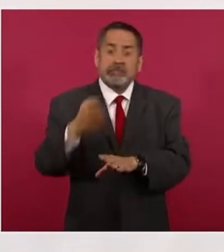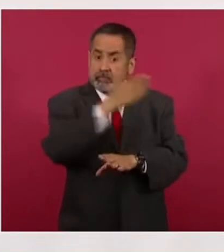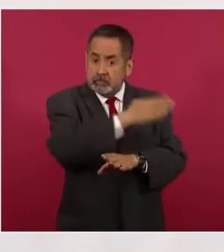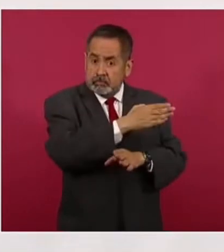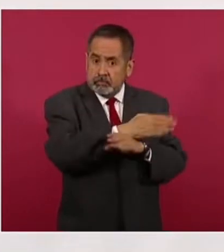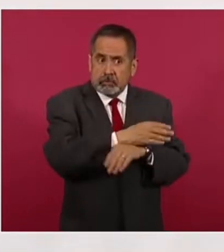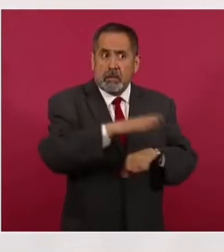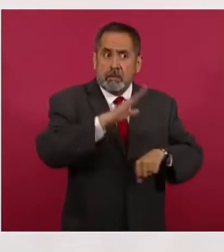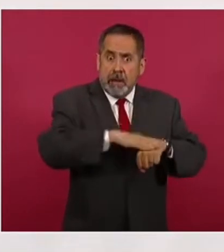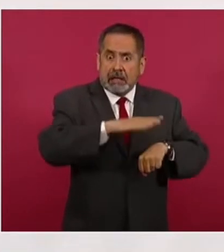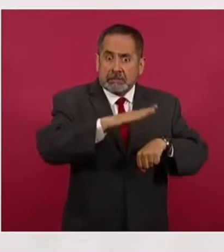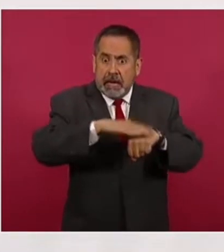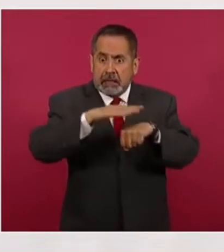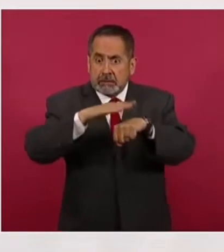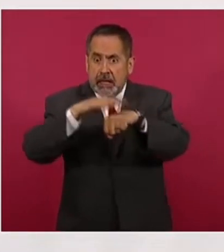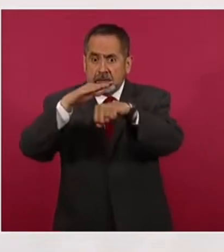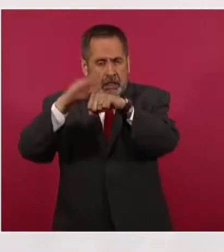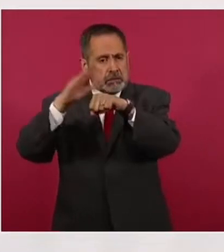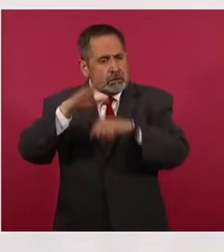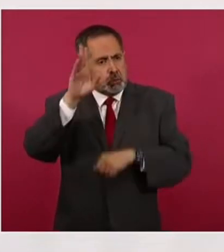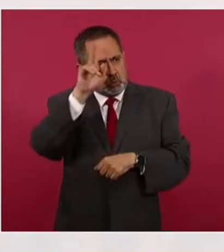a lamentables cifras